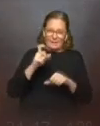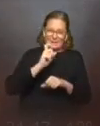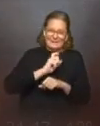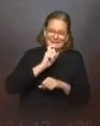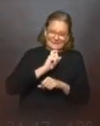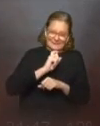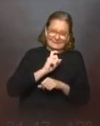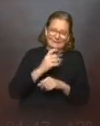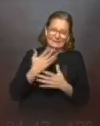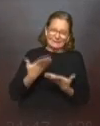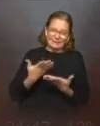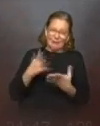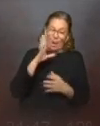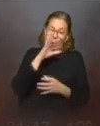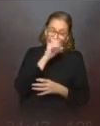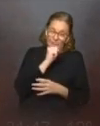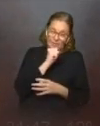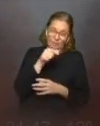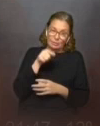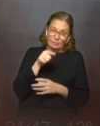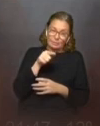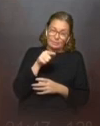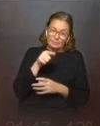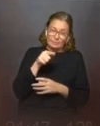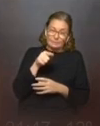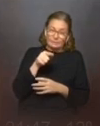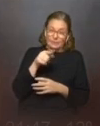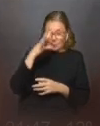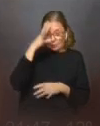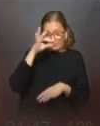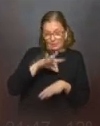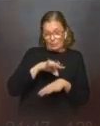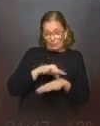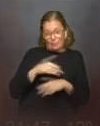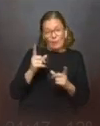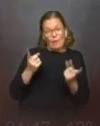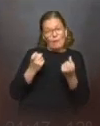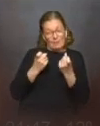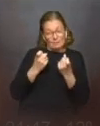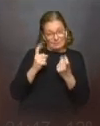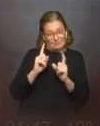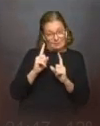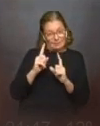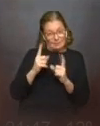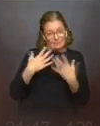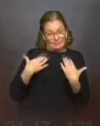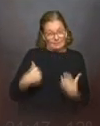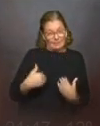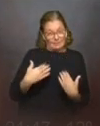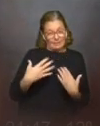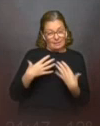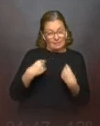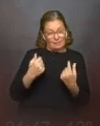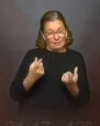mentiras y estar soportando eso realmente a nivel psicológico debe pegar fuerte. Que se sienten fuertes entonces.